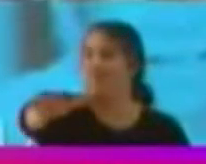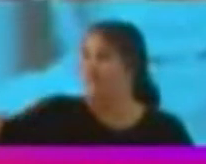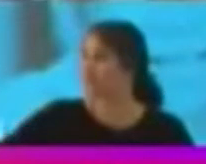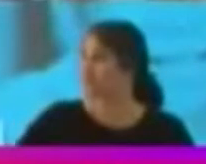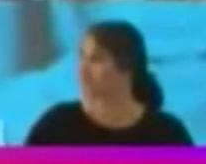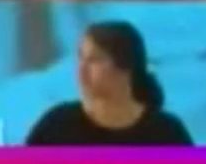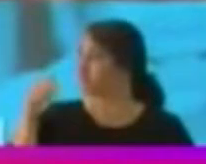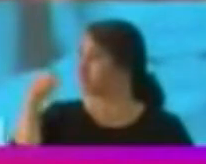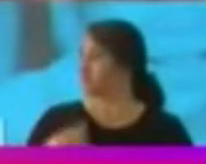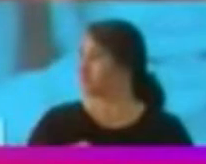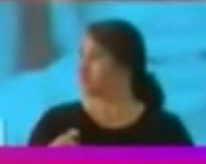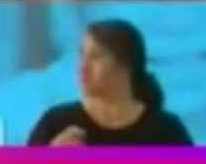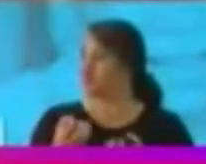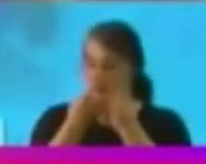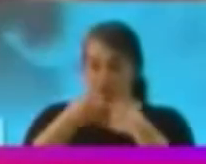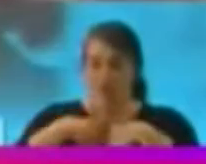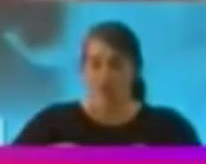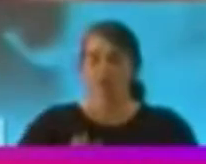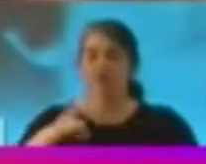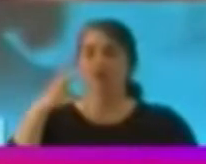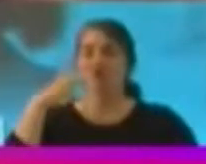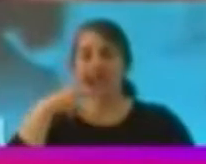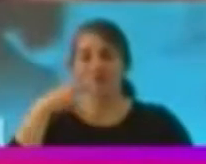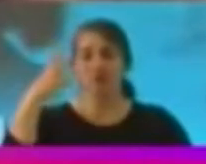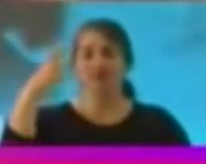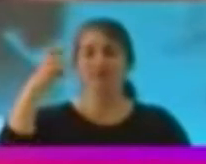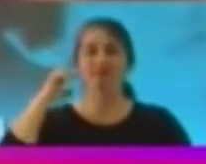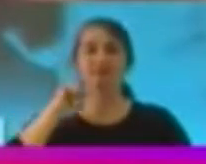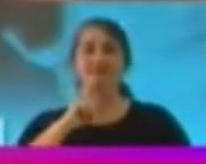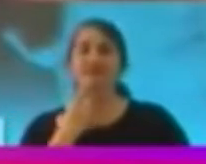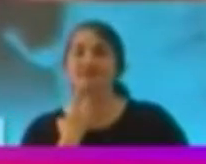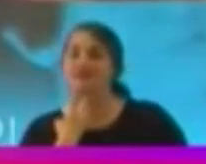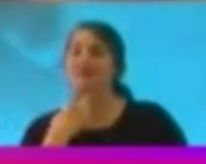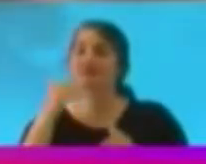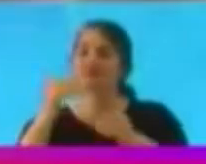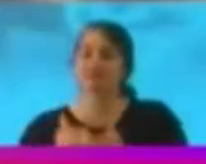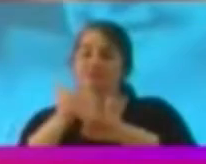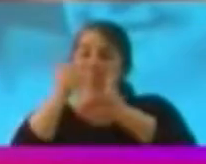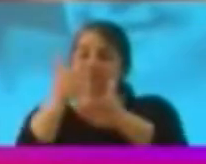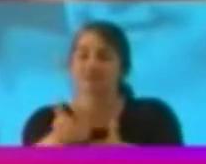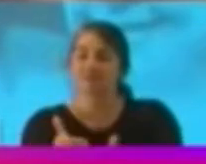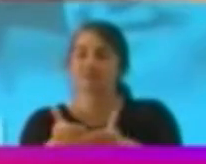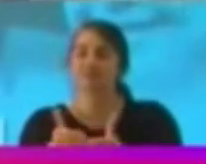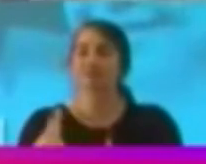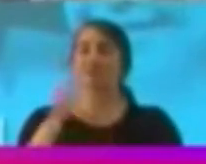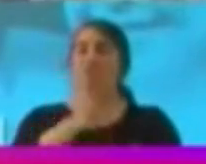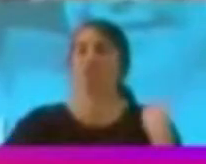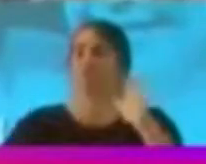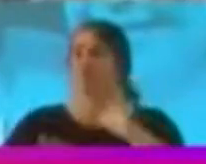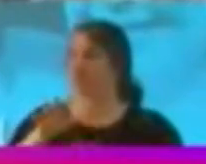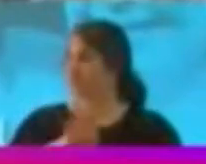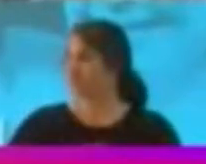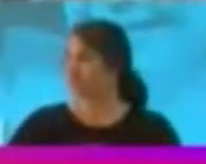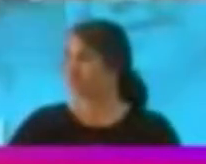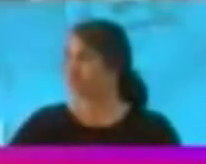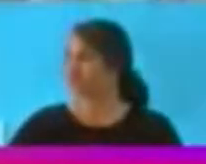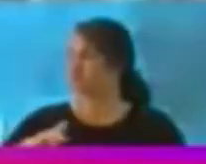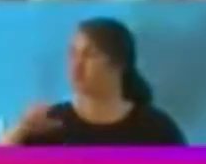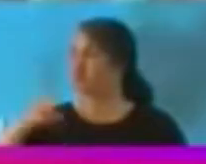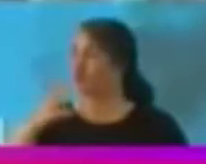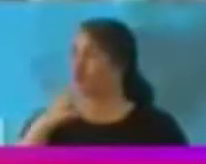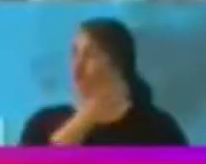primera edición se hizo en el año 2013, que fue producto de un trabajo coordinado con el Gobierno